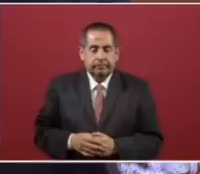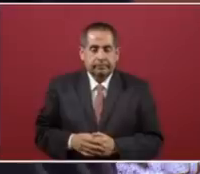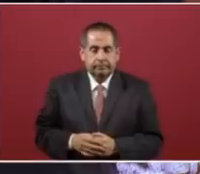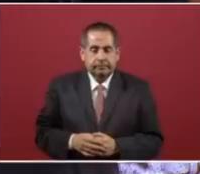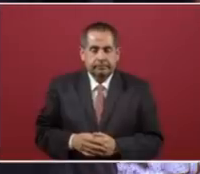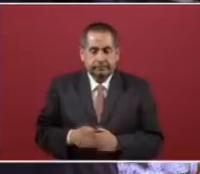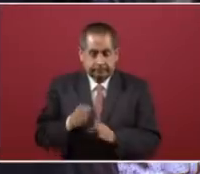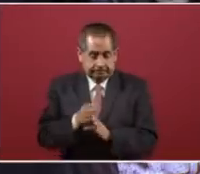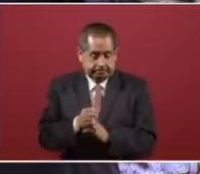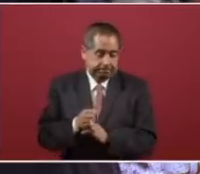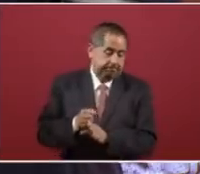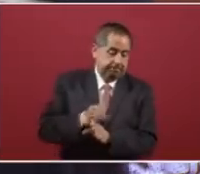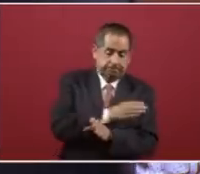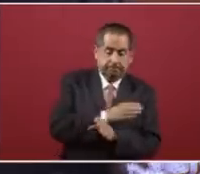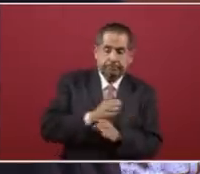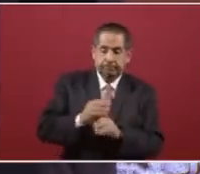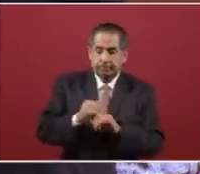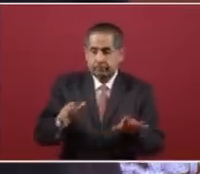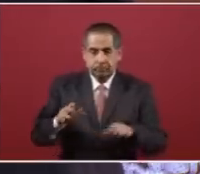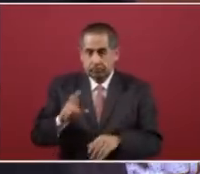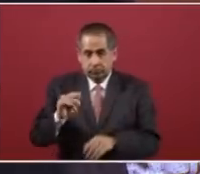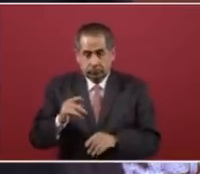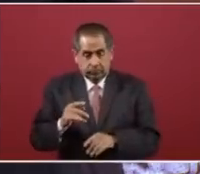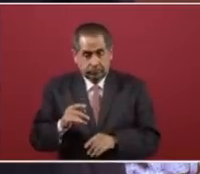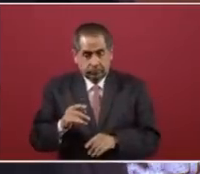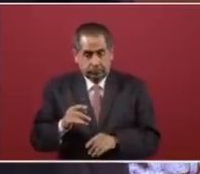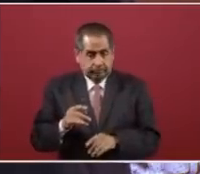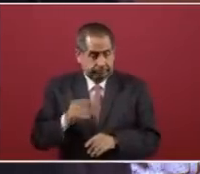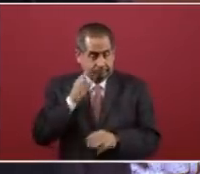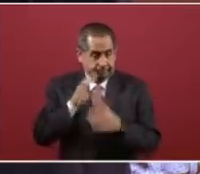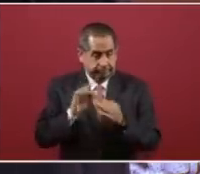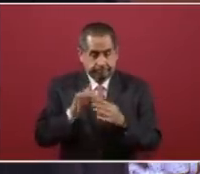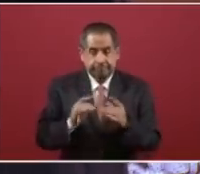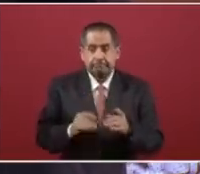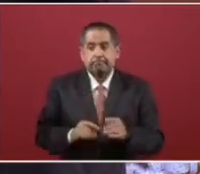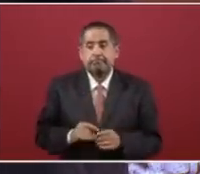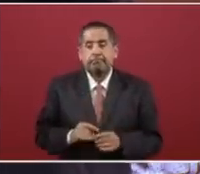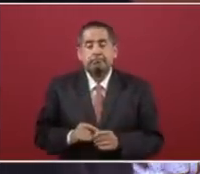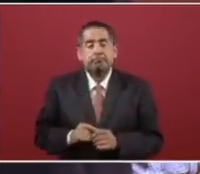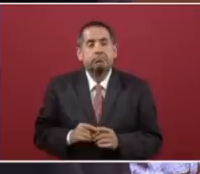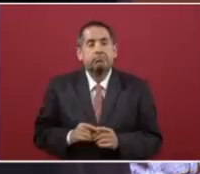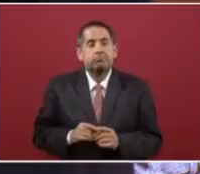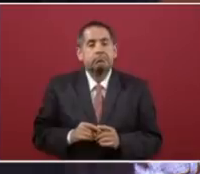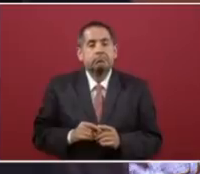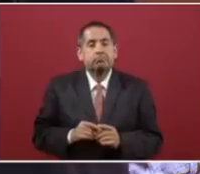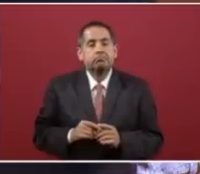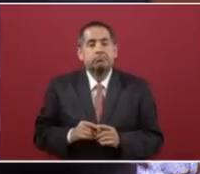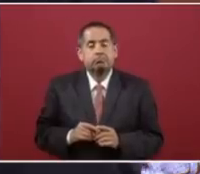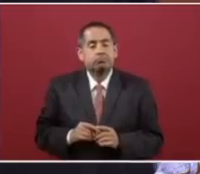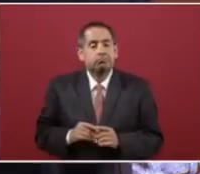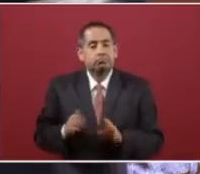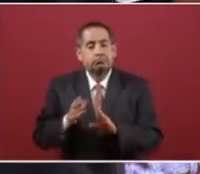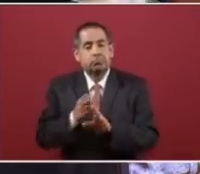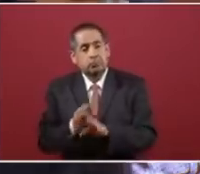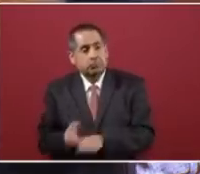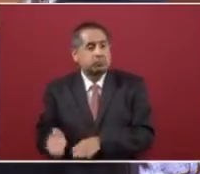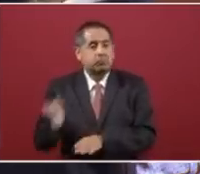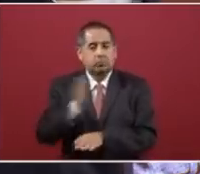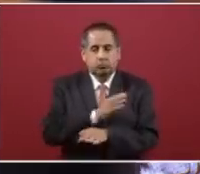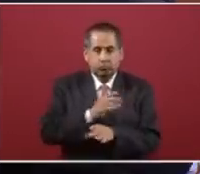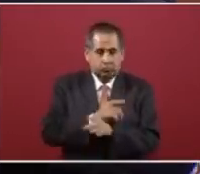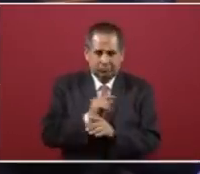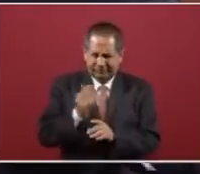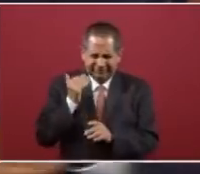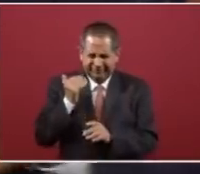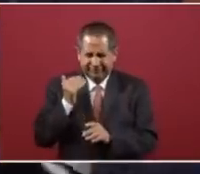antes de que me informen o creen que este fue anterior al informe no